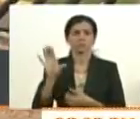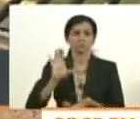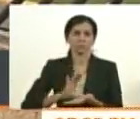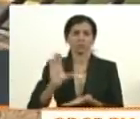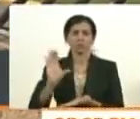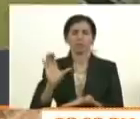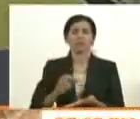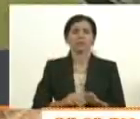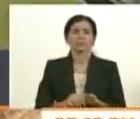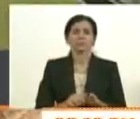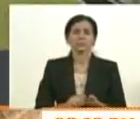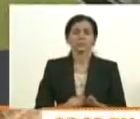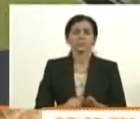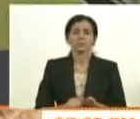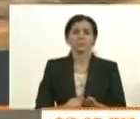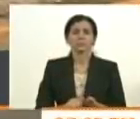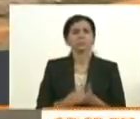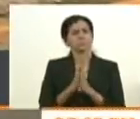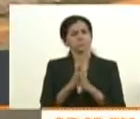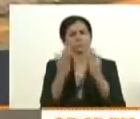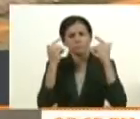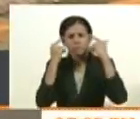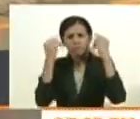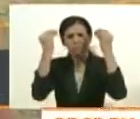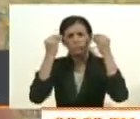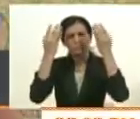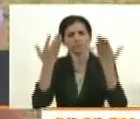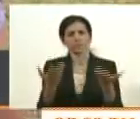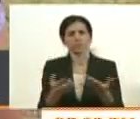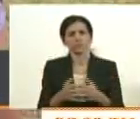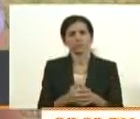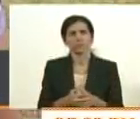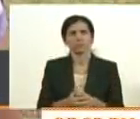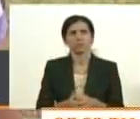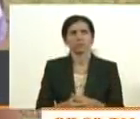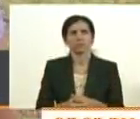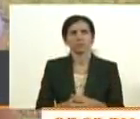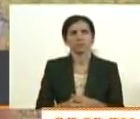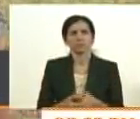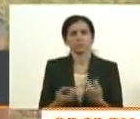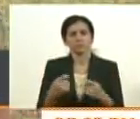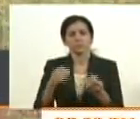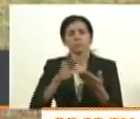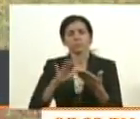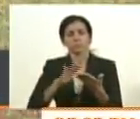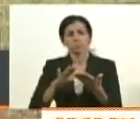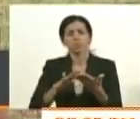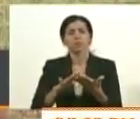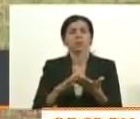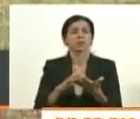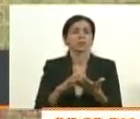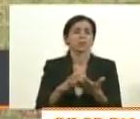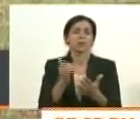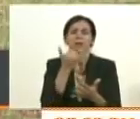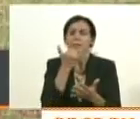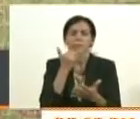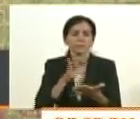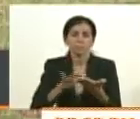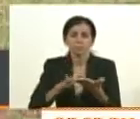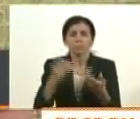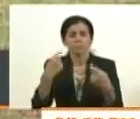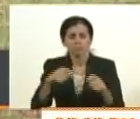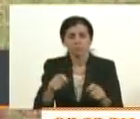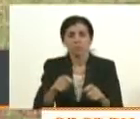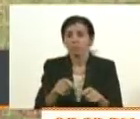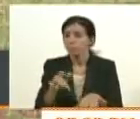El llamado es a que vamos a recapacitar para que podamos solucionar lo que está pasando sin afectar